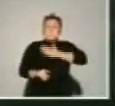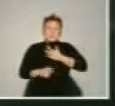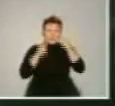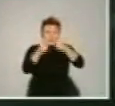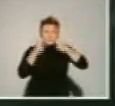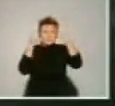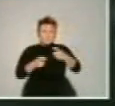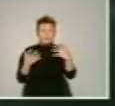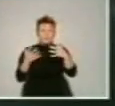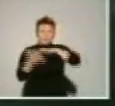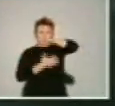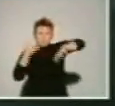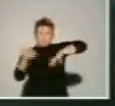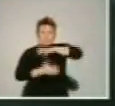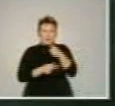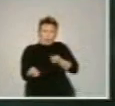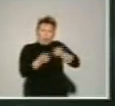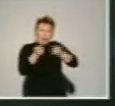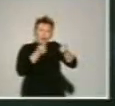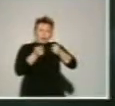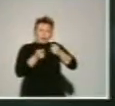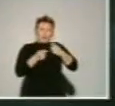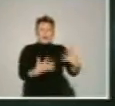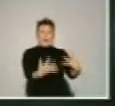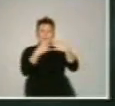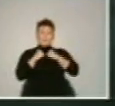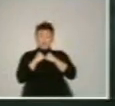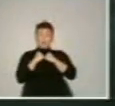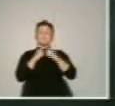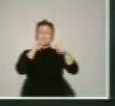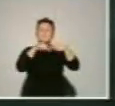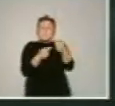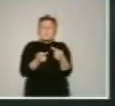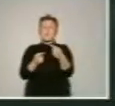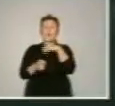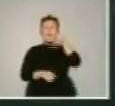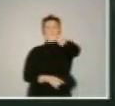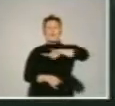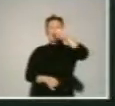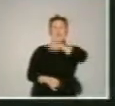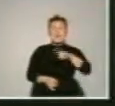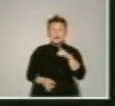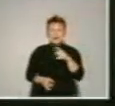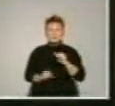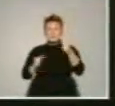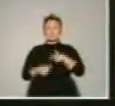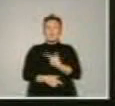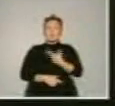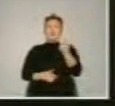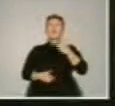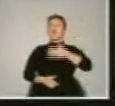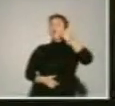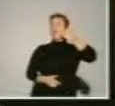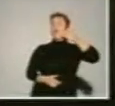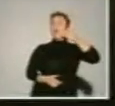de controlar la ciudad por parte de los invasores, pero el batallón de Canarias defiende con honor las